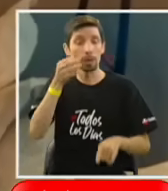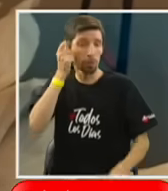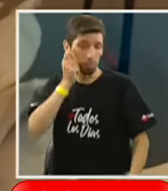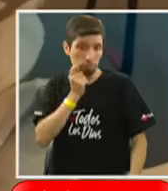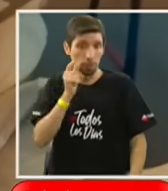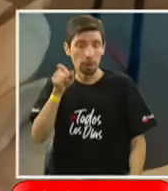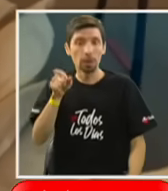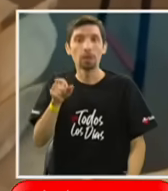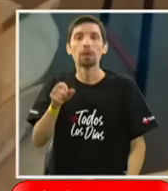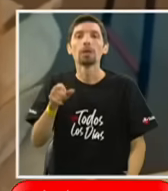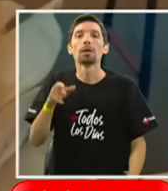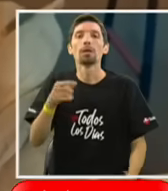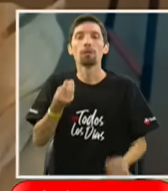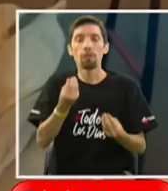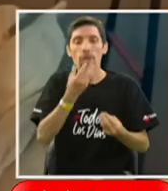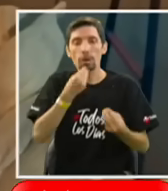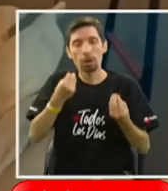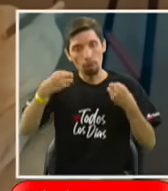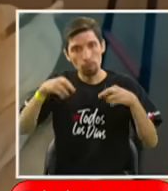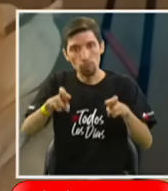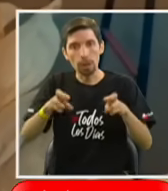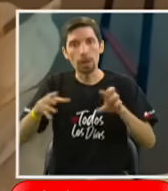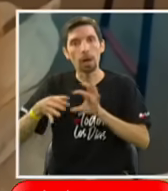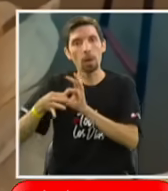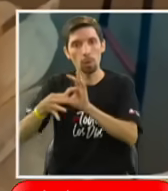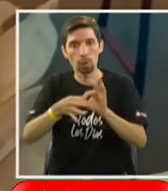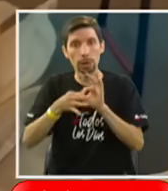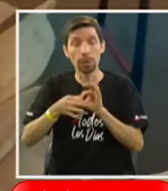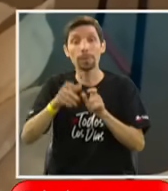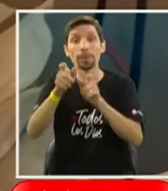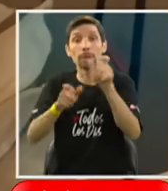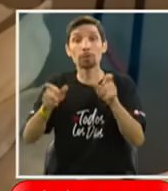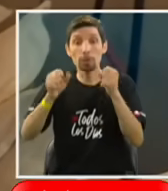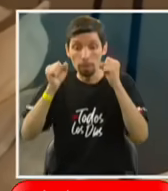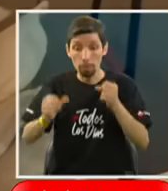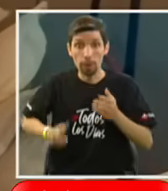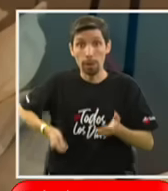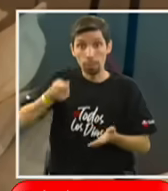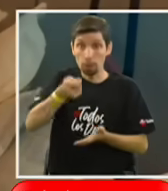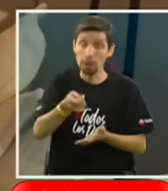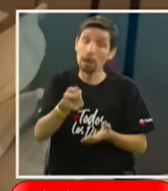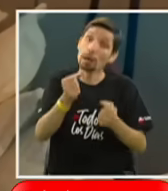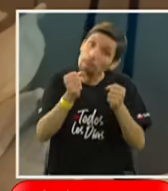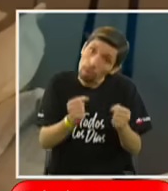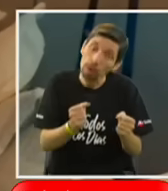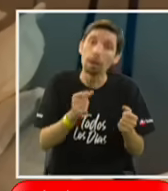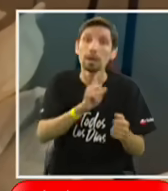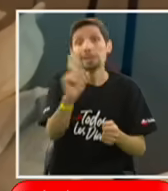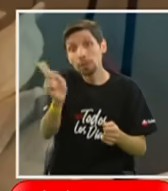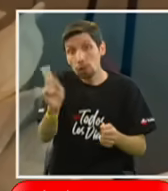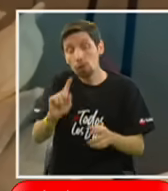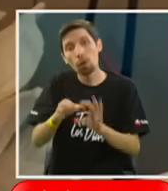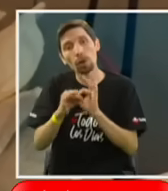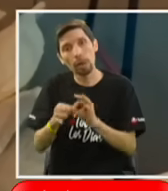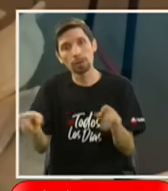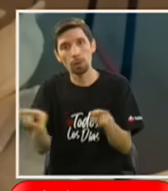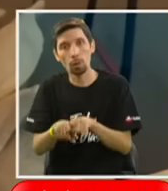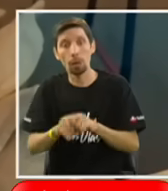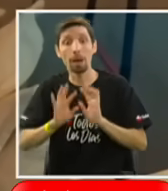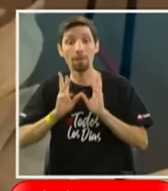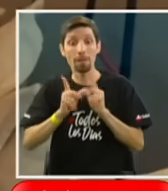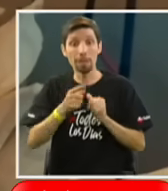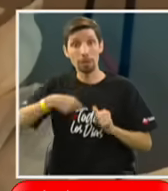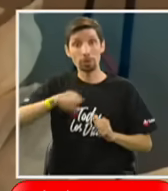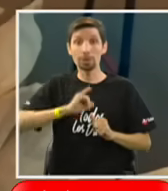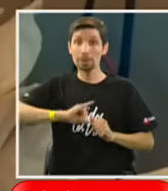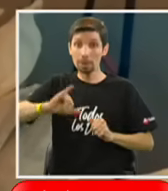linda oportunidad para estar unidos. Para la gente que pueda aportar, que lo haga, y los que no, se agradece igual. Nuestra familia siempre ha estado con